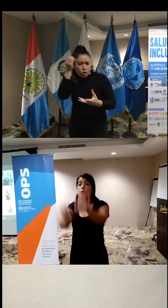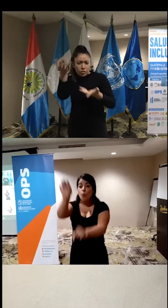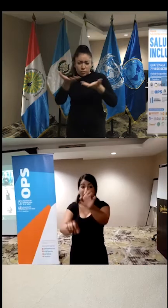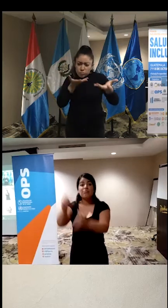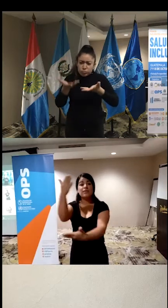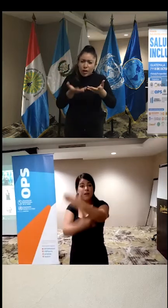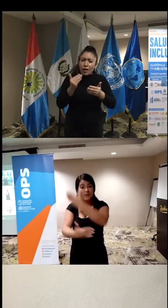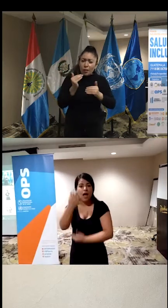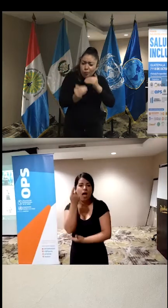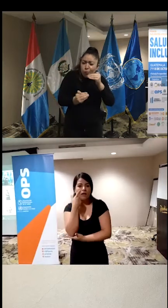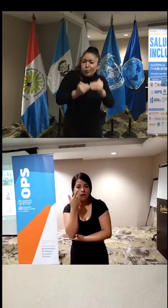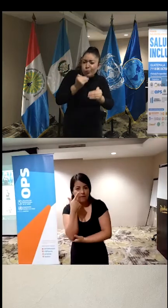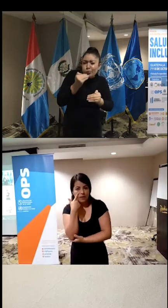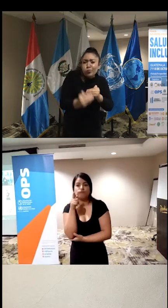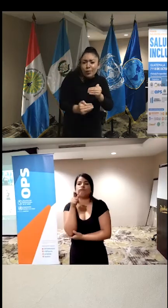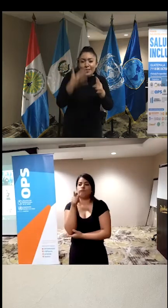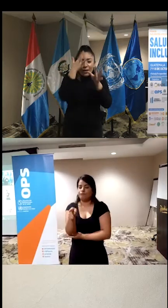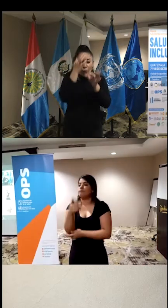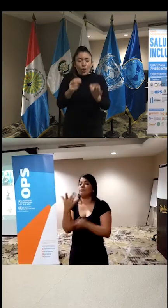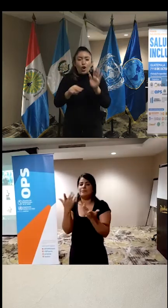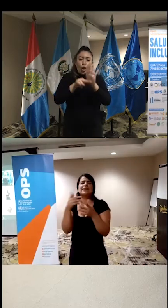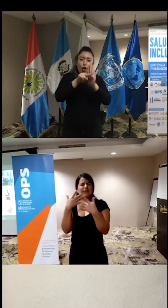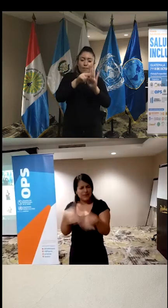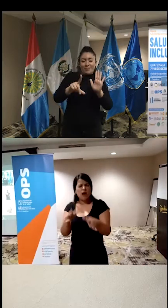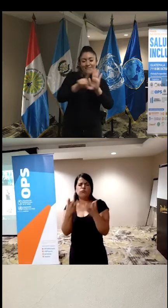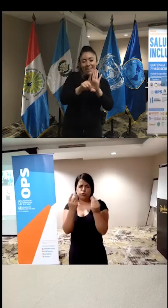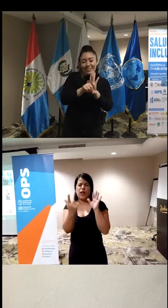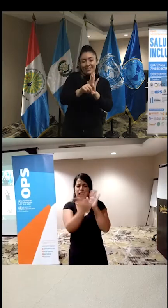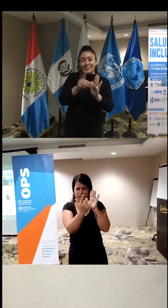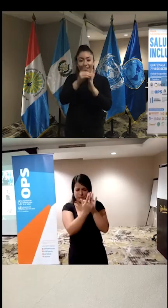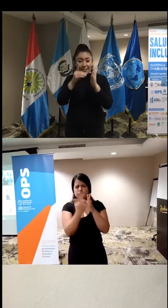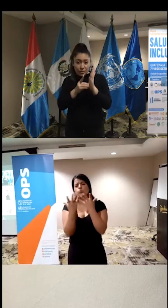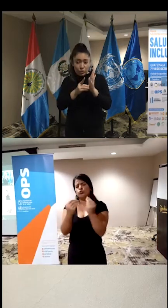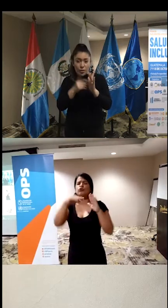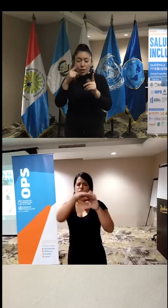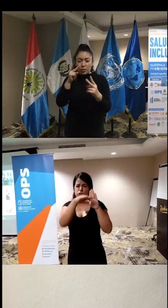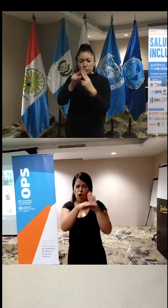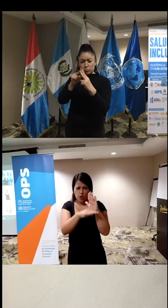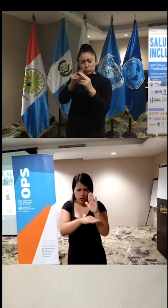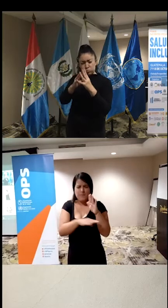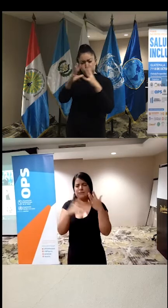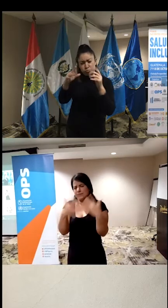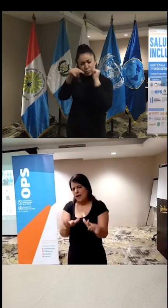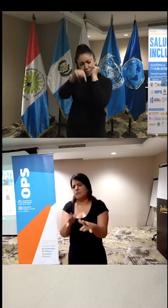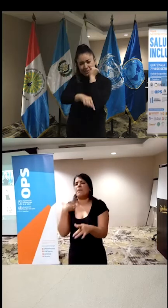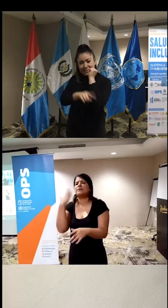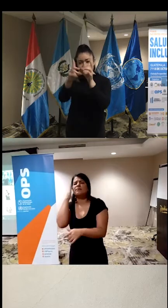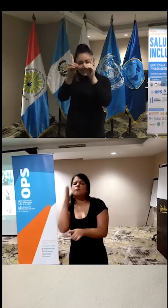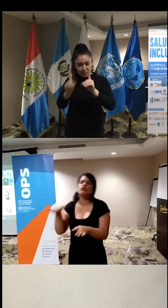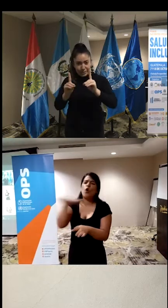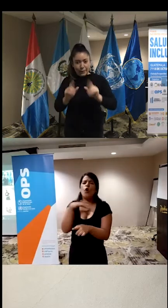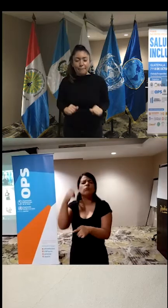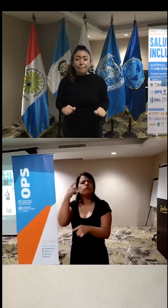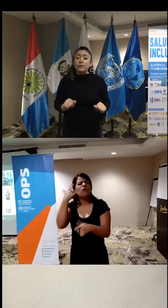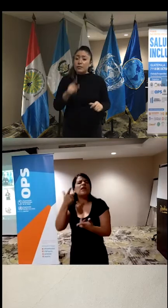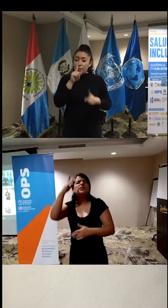evolucionando de acuerdo con las normas, las leyes, decretos para el reconocimiento del grado de la discapacidad. Incluye,